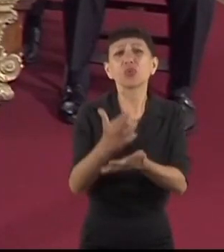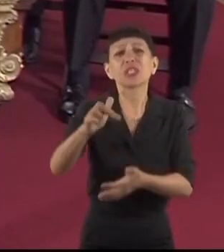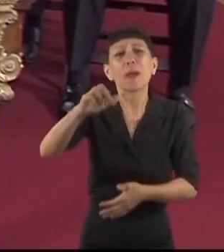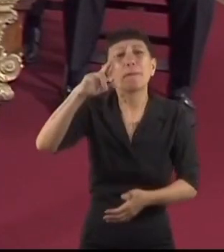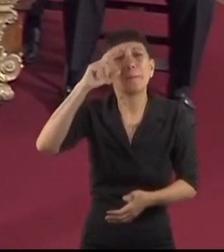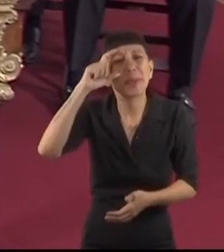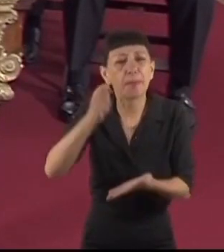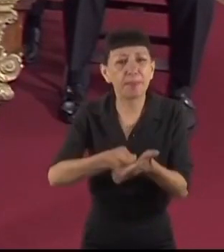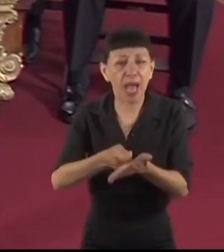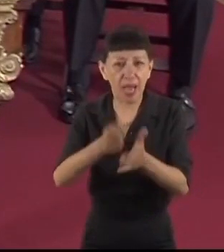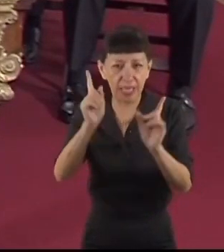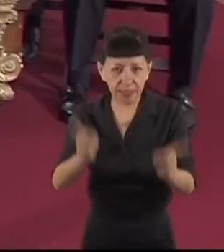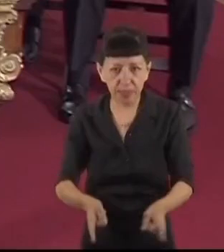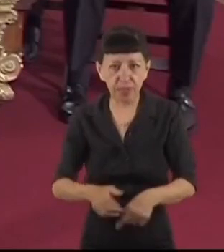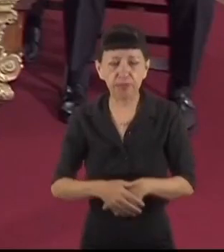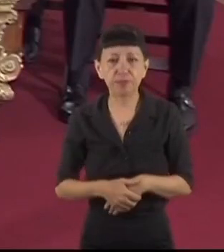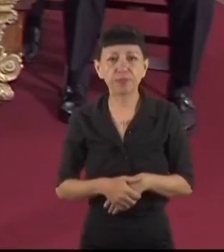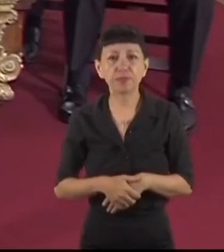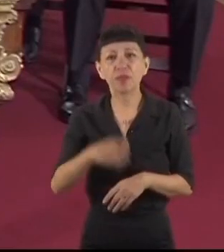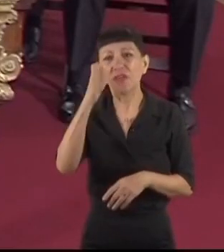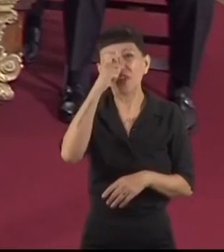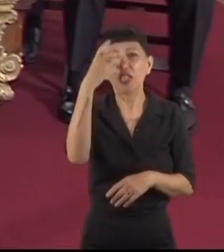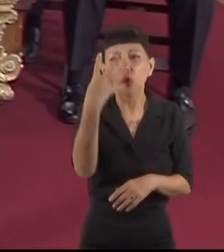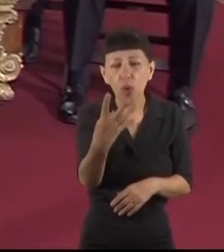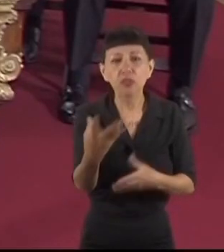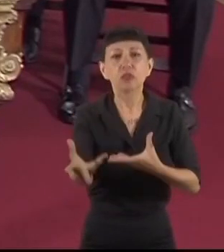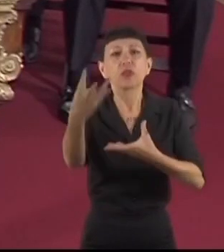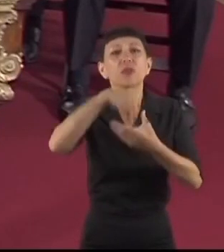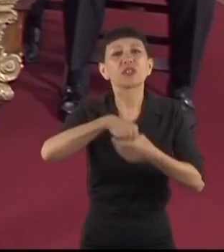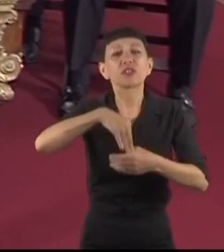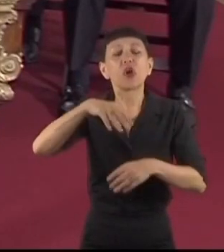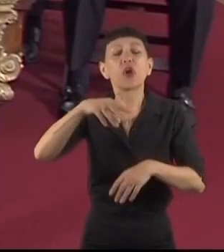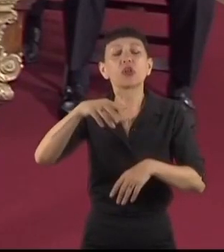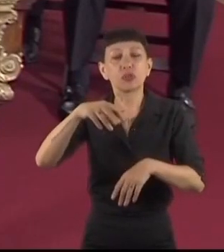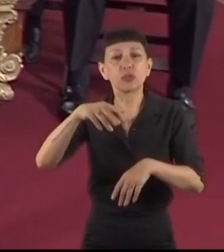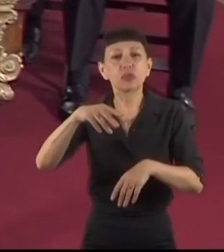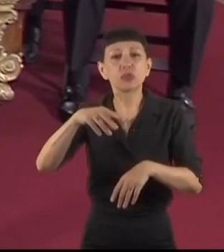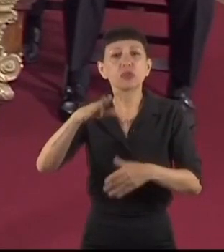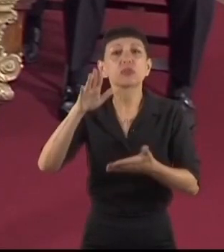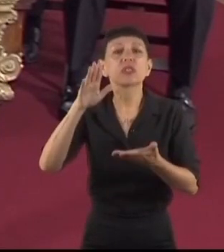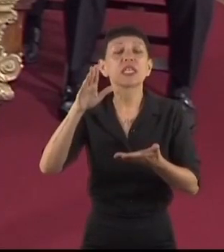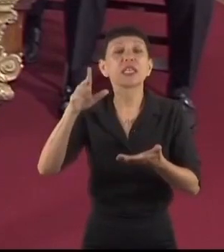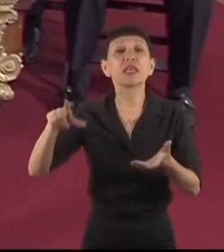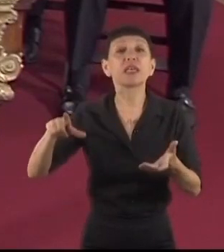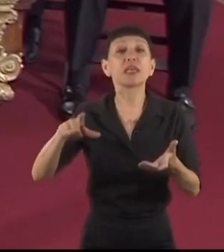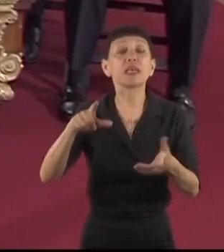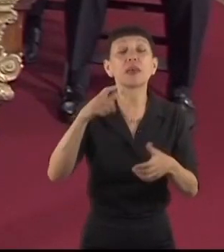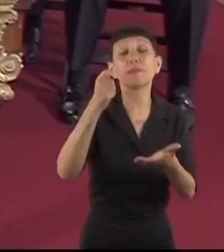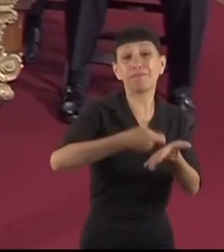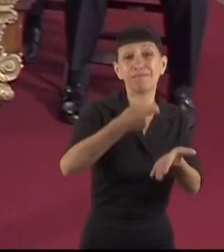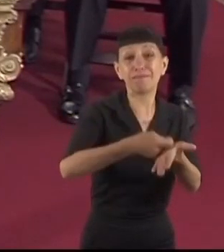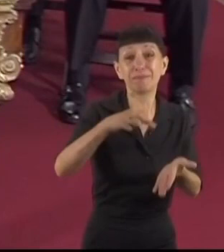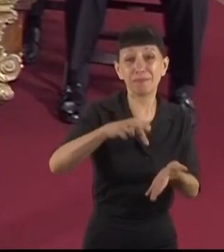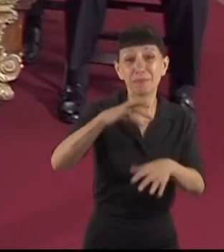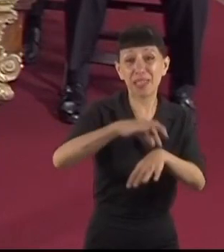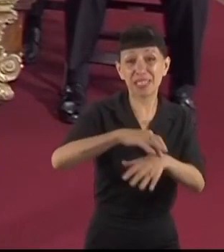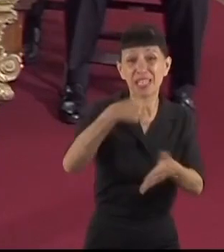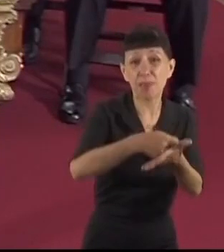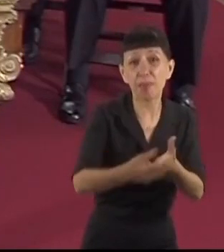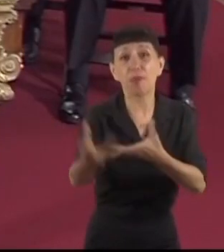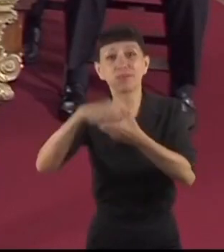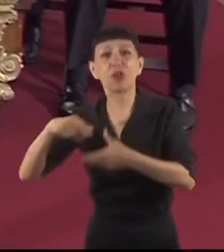24 incorporación de las empresas de Medicina prepaga al régimen de obras sociales 25